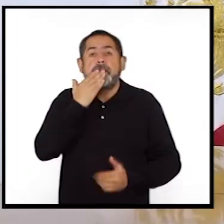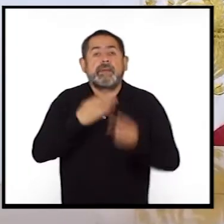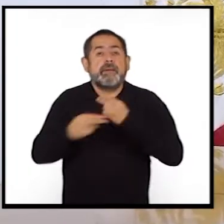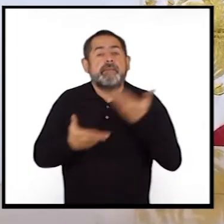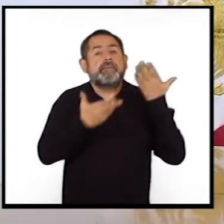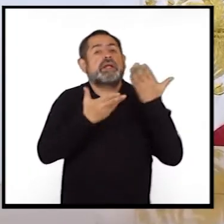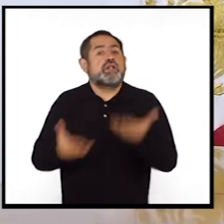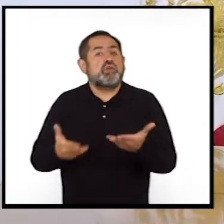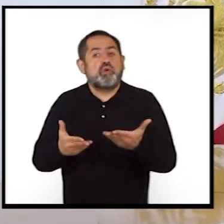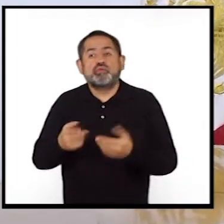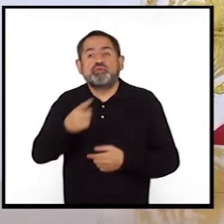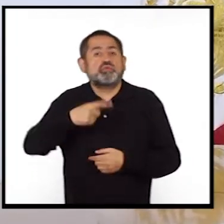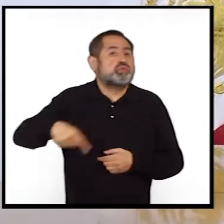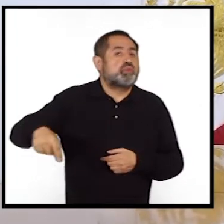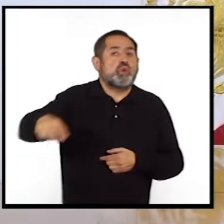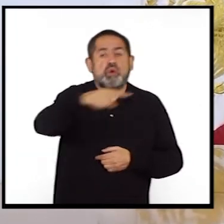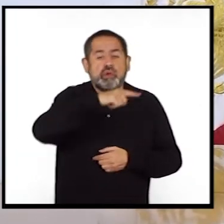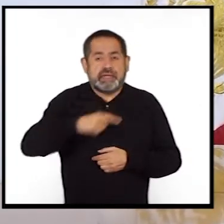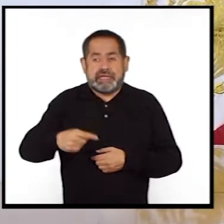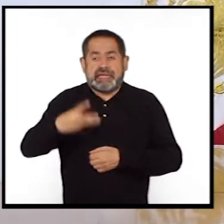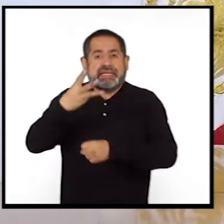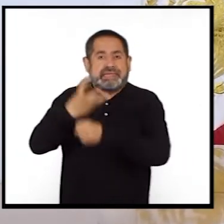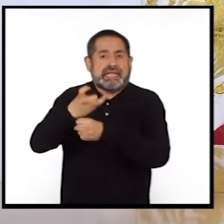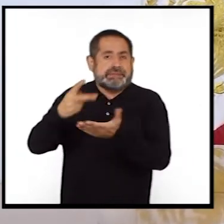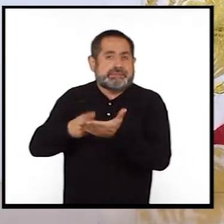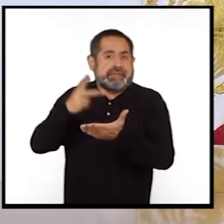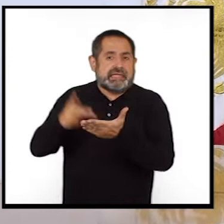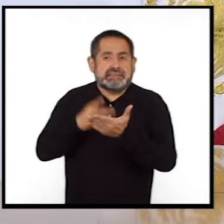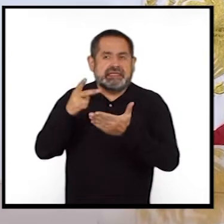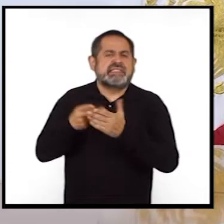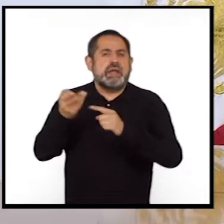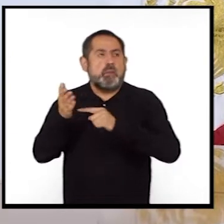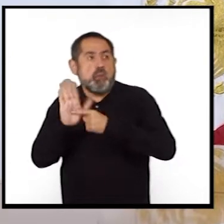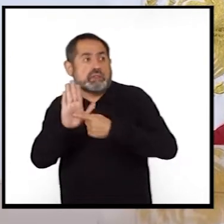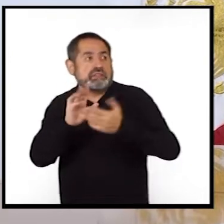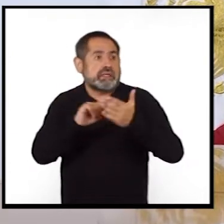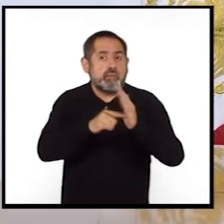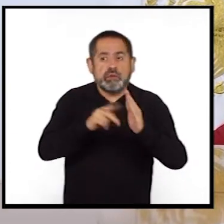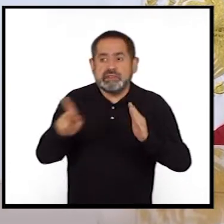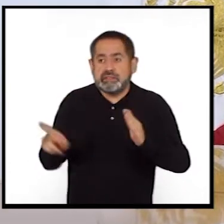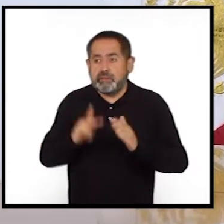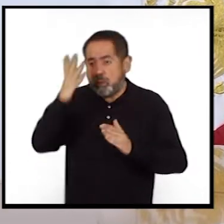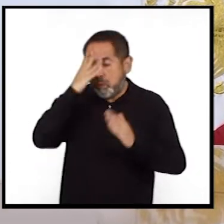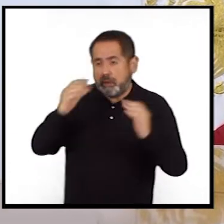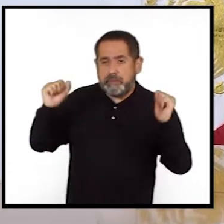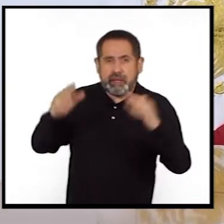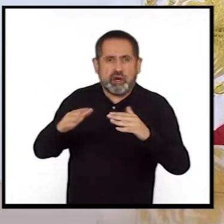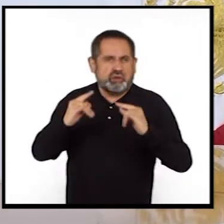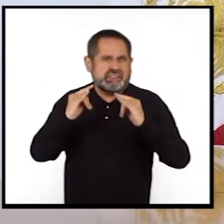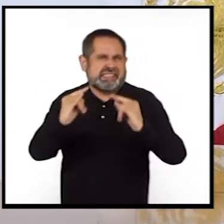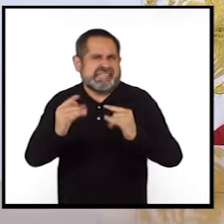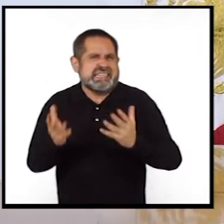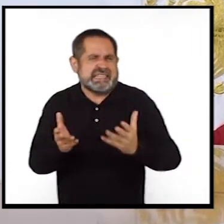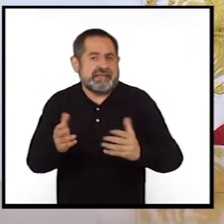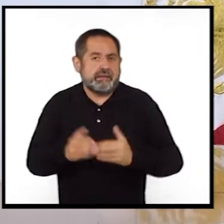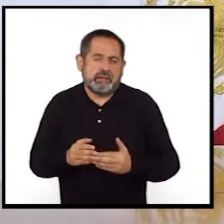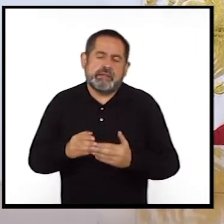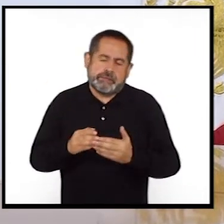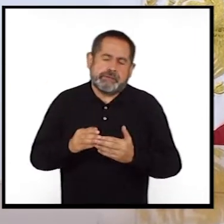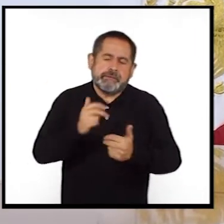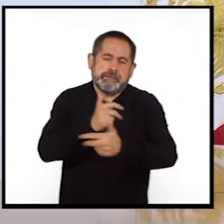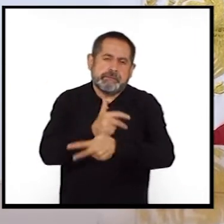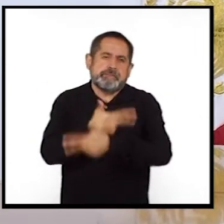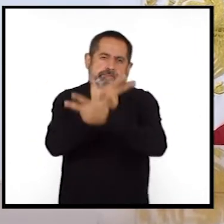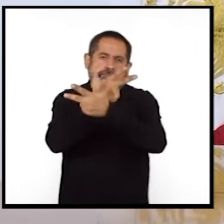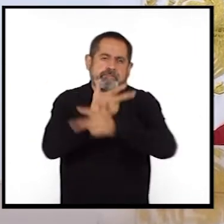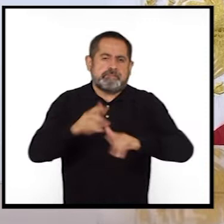Bienvenidos sean todos ustedes a la tercera edición del Tianguis Turístico de Pueblos Mágicos, nuevamente